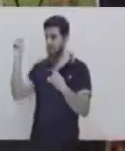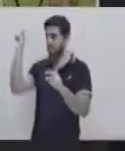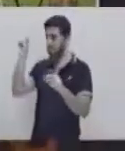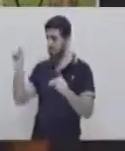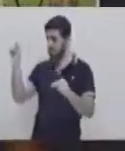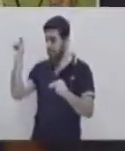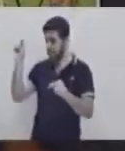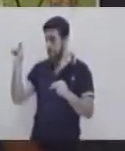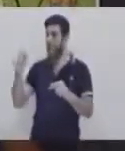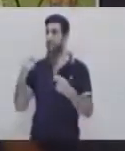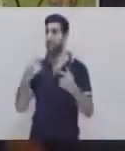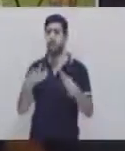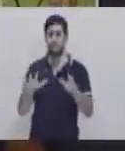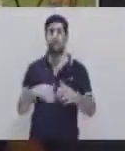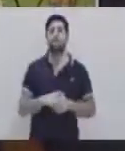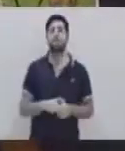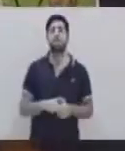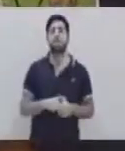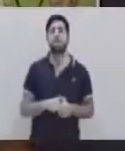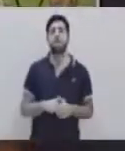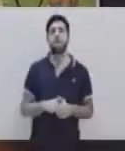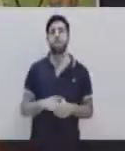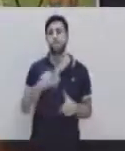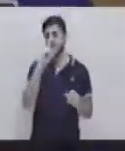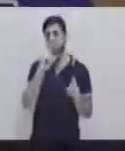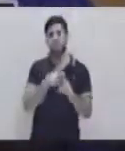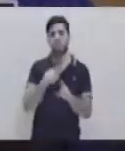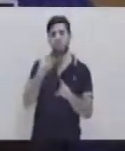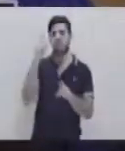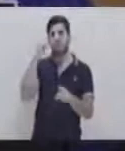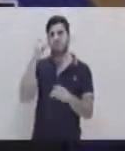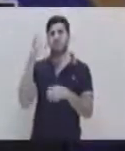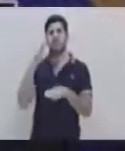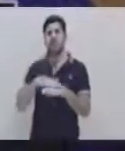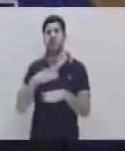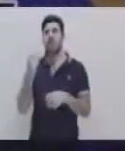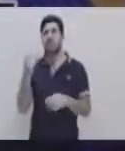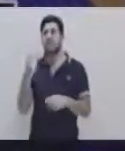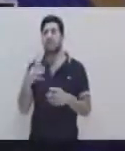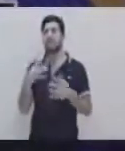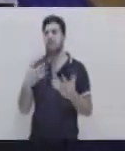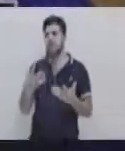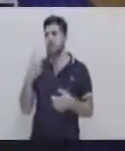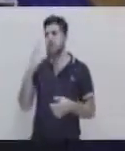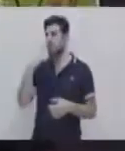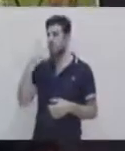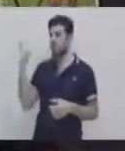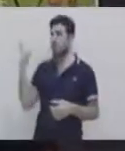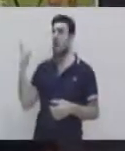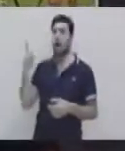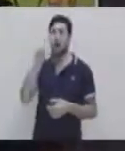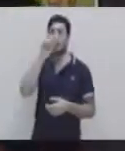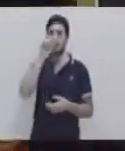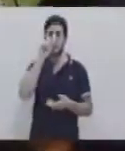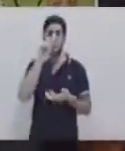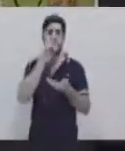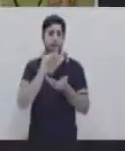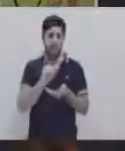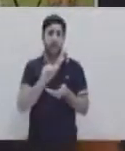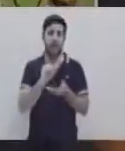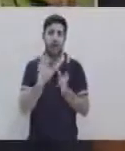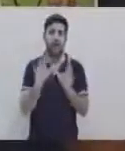pez. En el nido vemos dos pájaros y aquí vemos tres